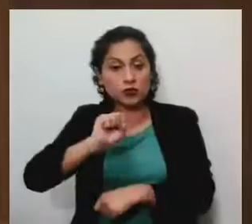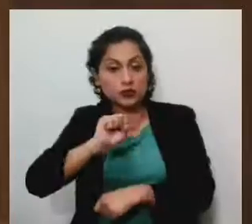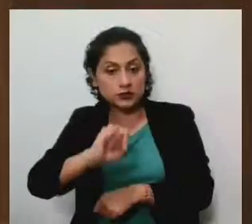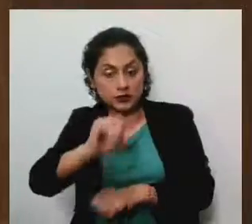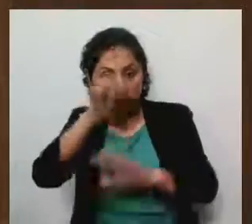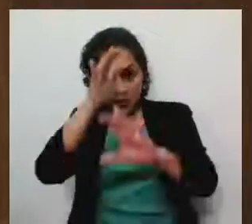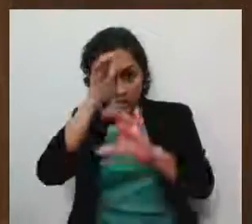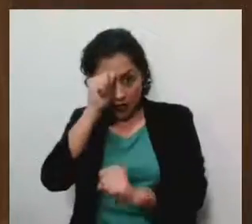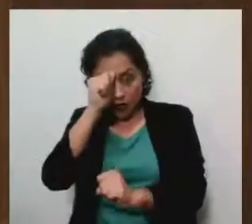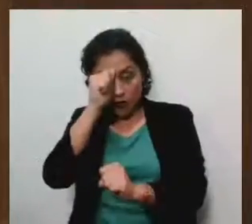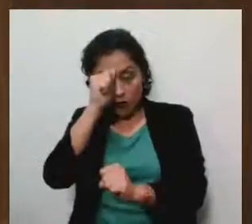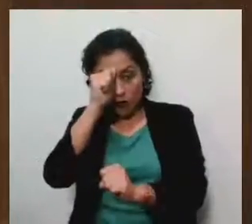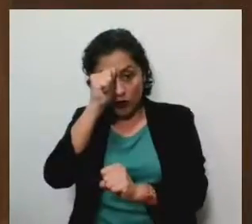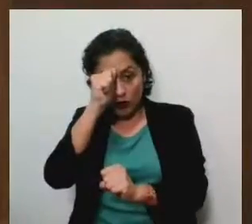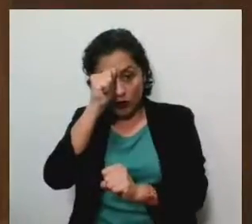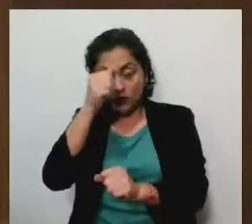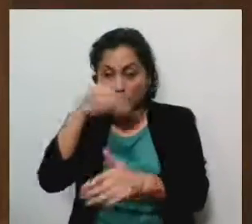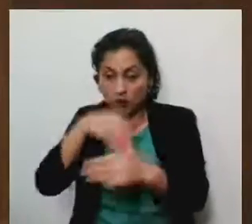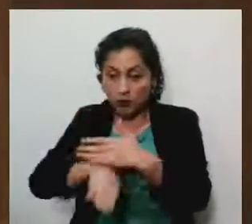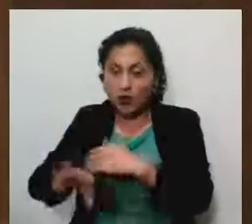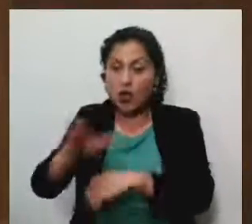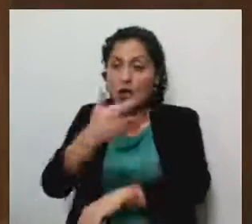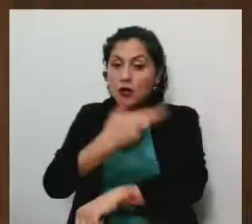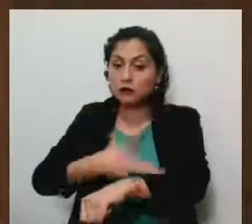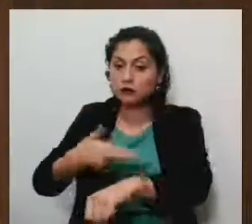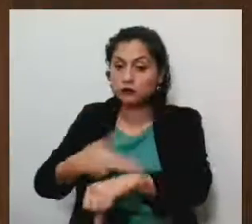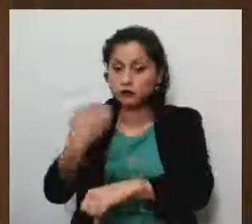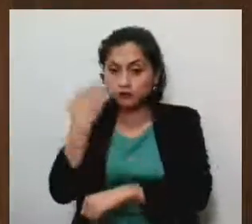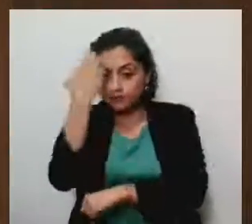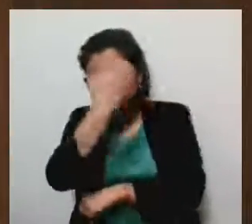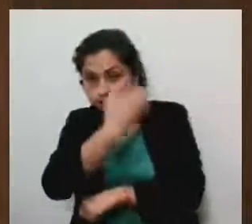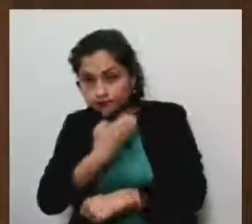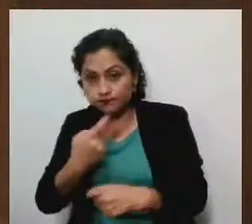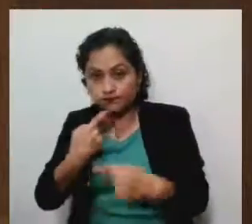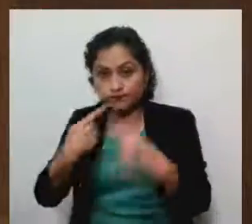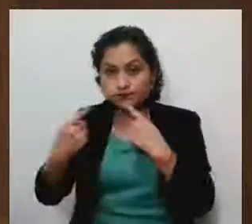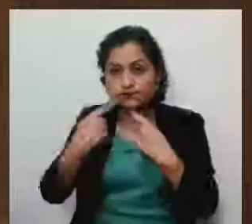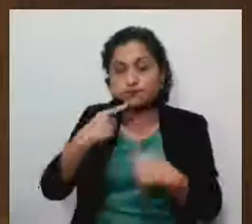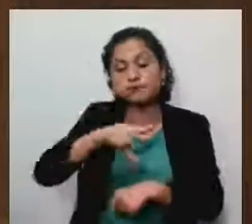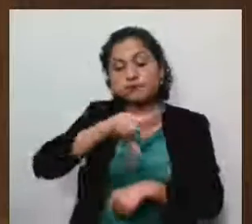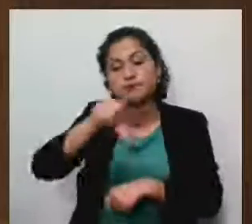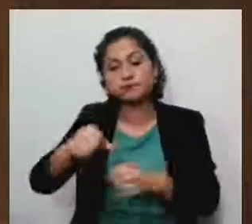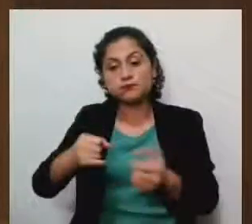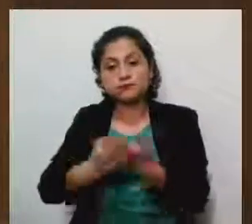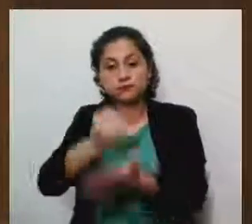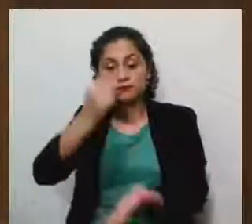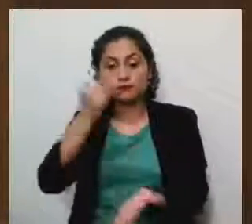análisis, discusión y en su caso aprobación. Es cuanto, presidente. Gracias.